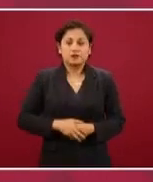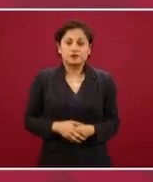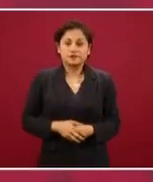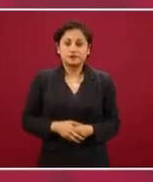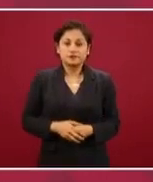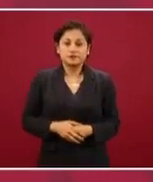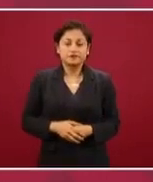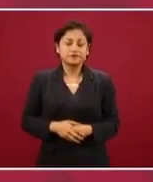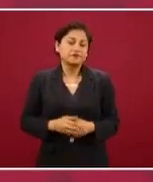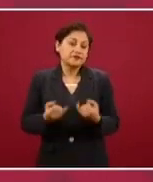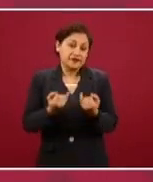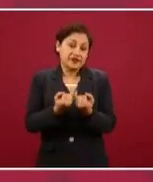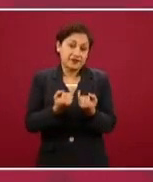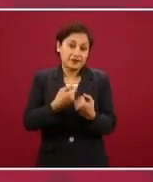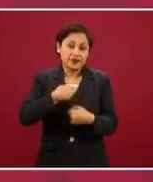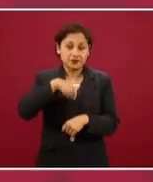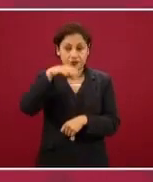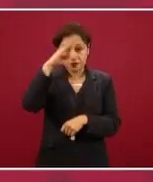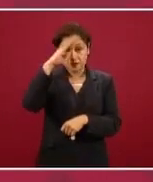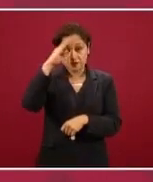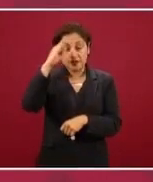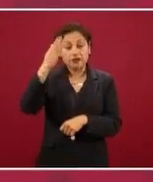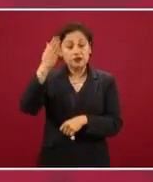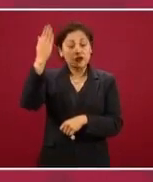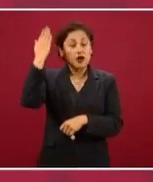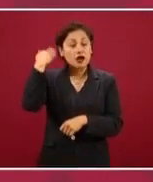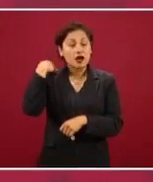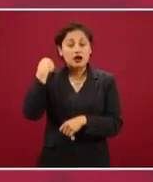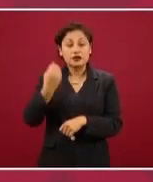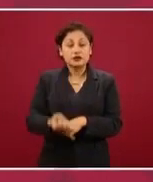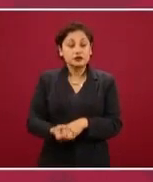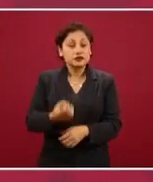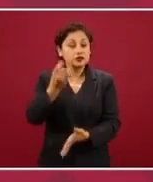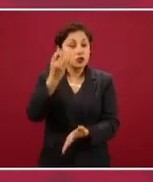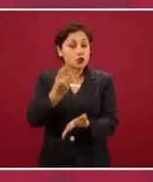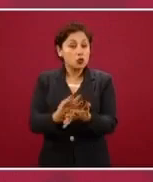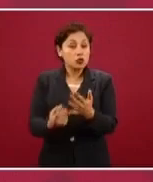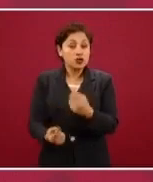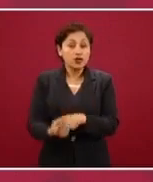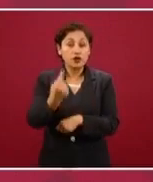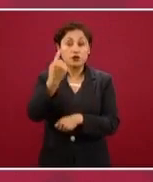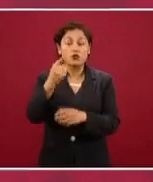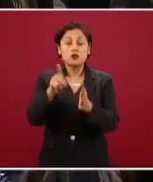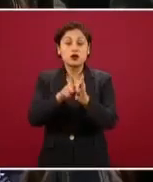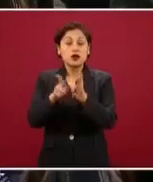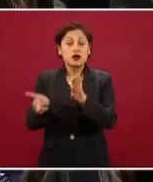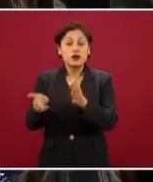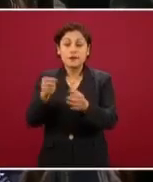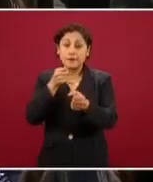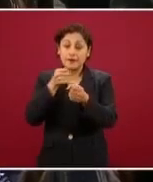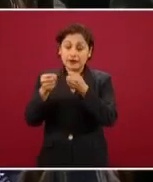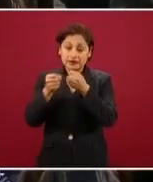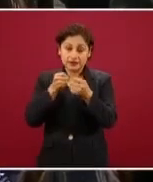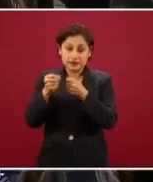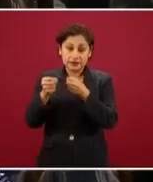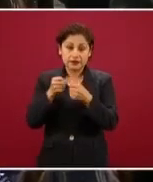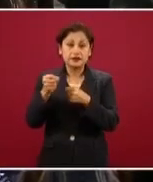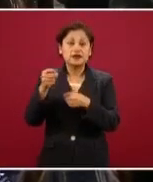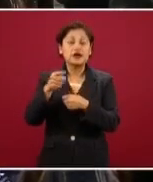prensa tan libre, tan patriota, tan